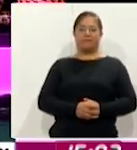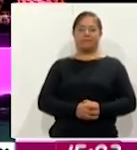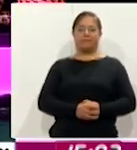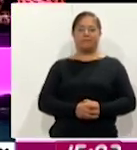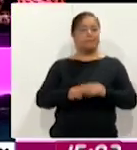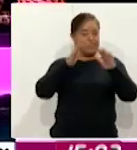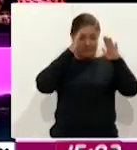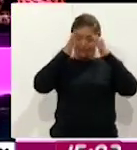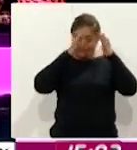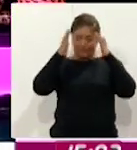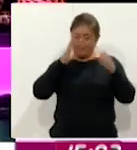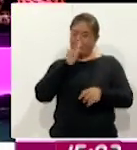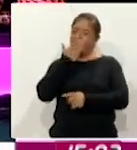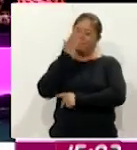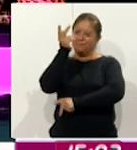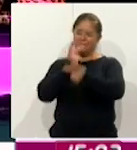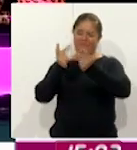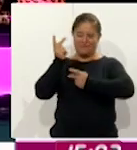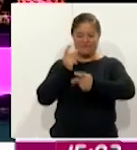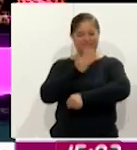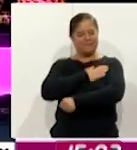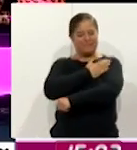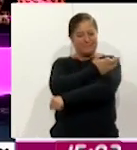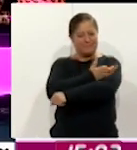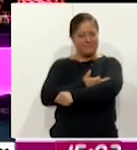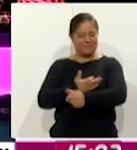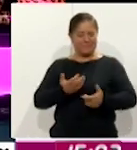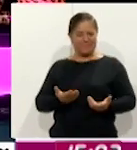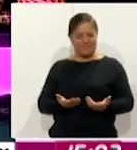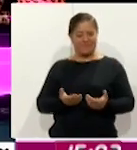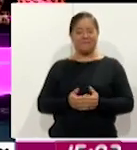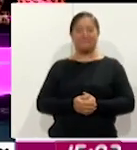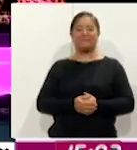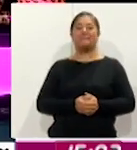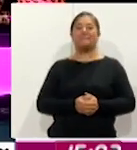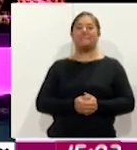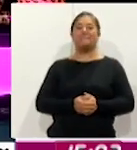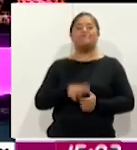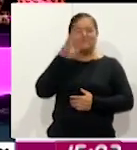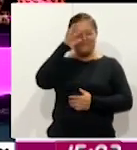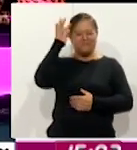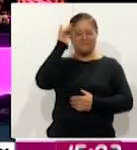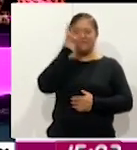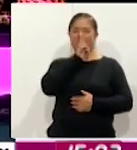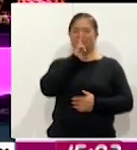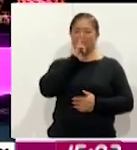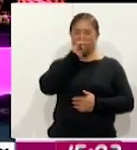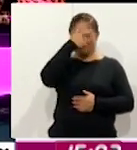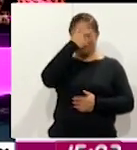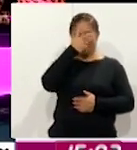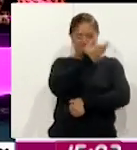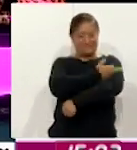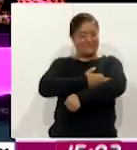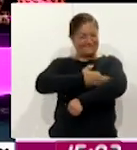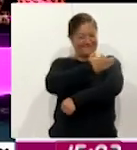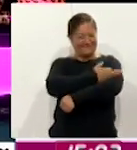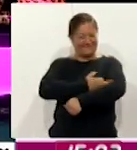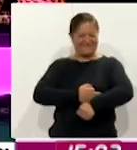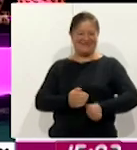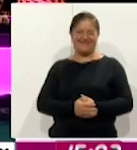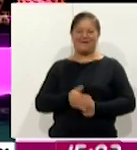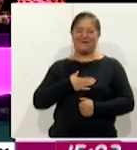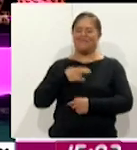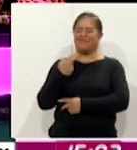¿Qué tal? ¿Cómo estamos? Bienvenidos, muy buenas tardes, bienvenidos a esta segunda emisión de Corasit Noticias. Yo soy